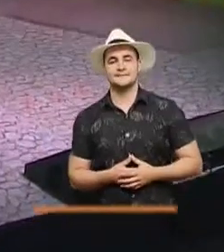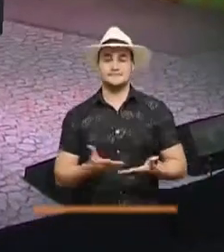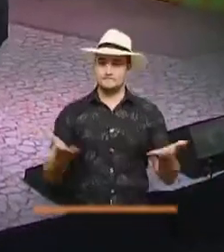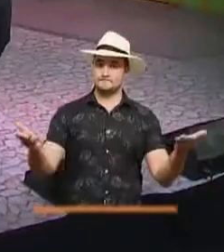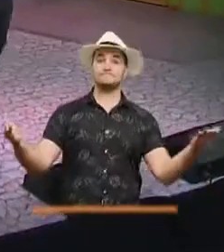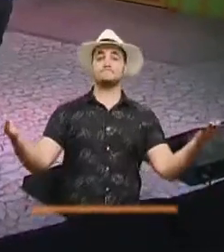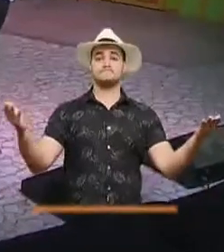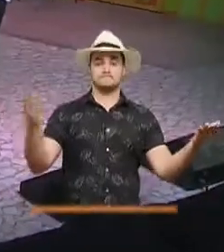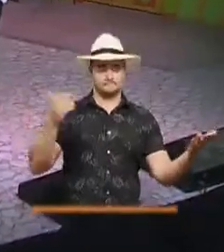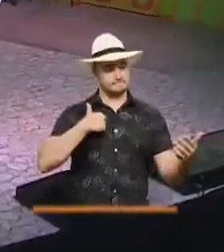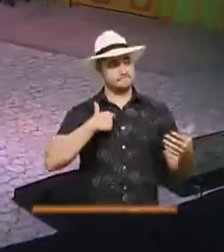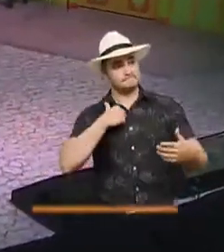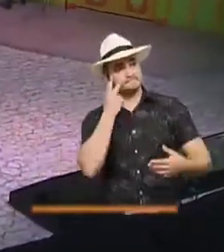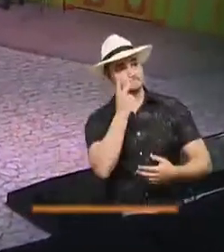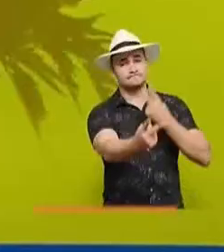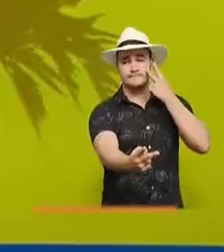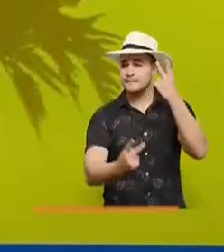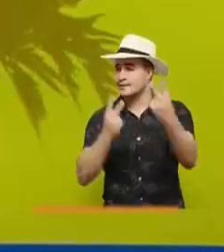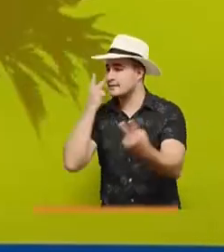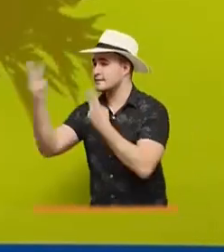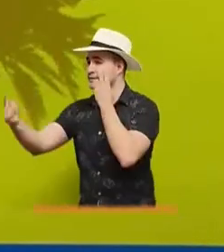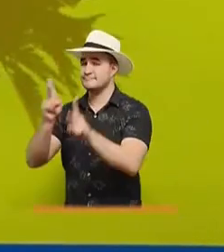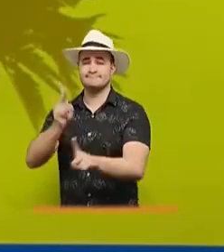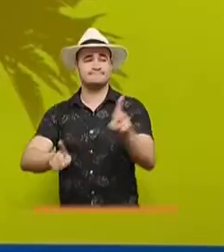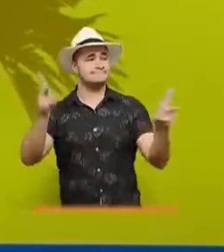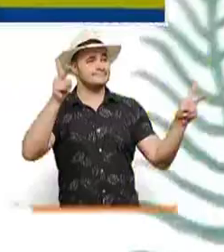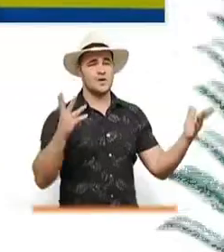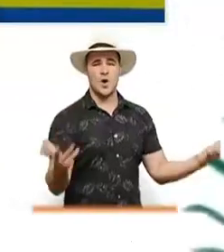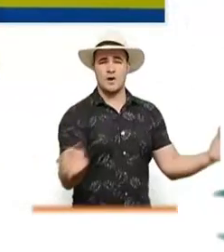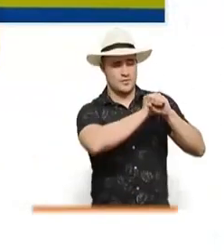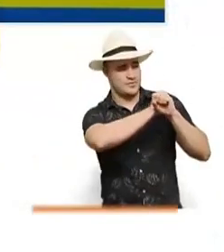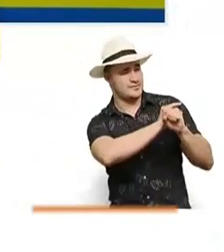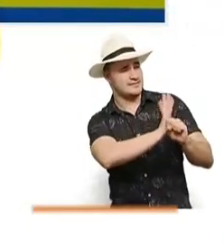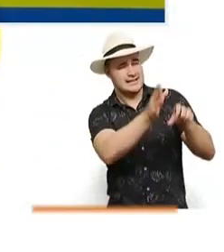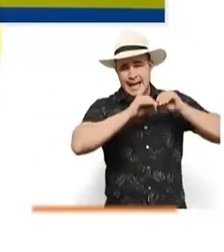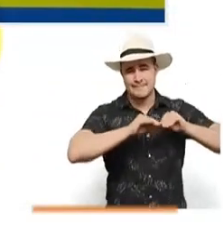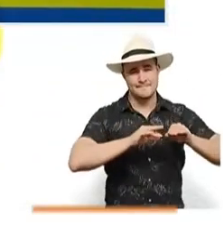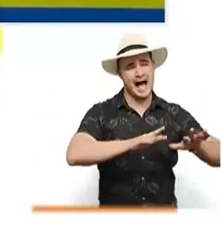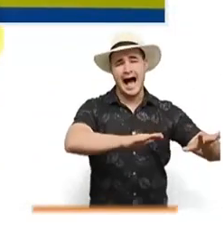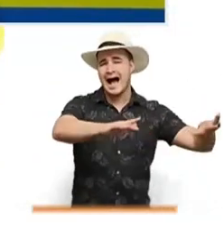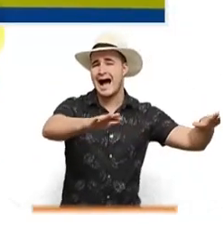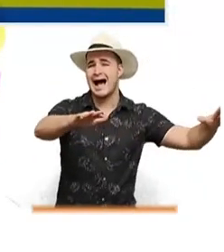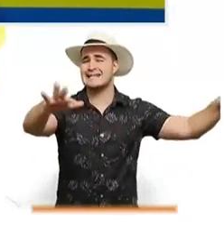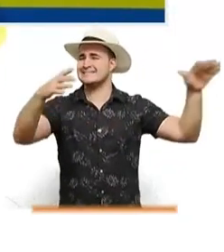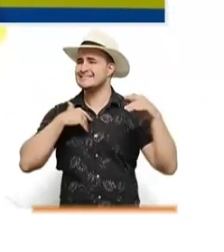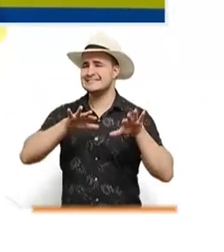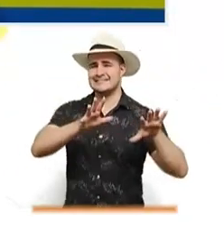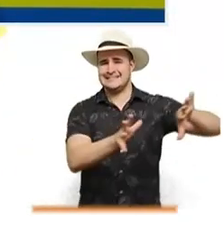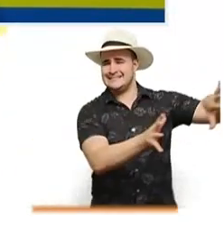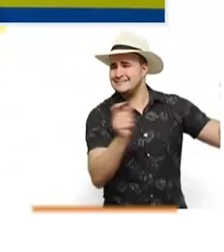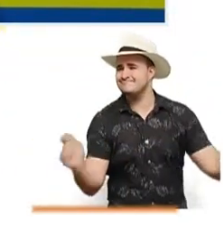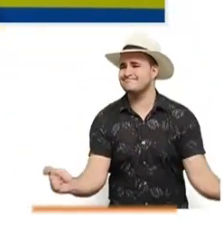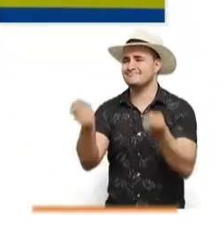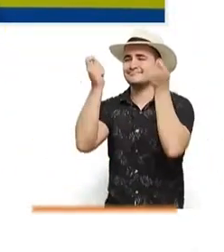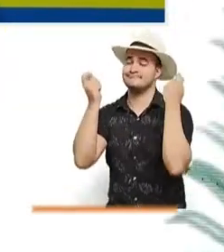Para salvar nuestras vidas, mientras un virus amenaza, pues nos tenemos que